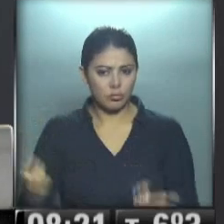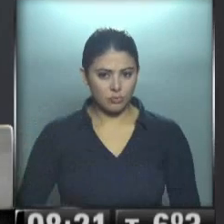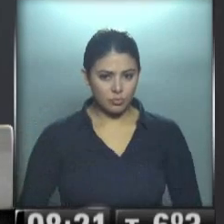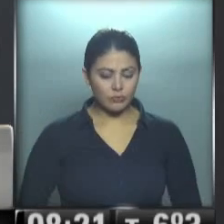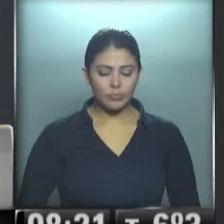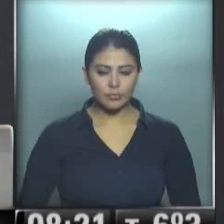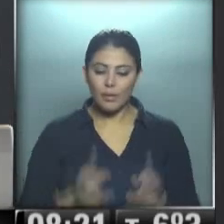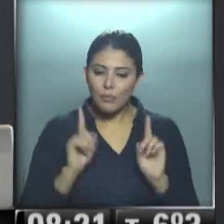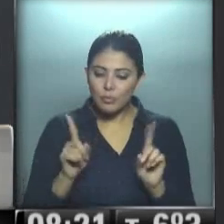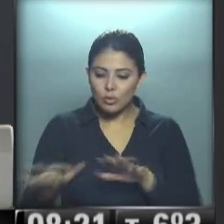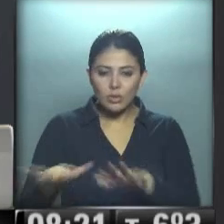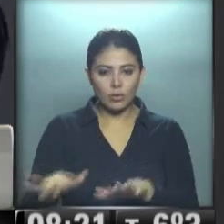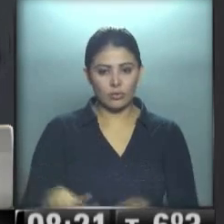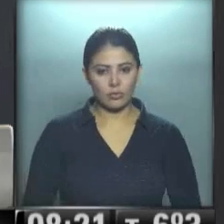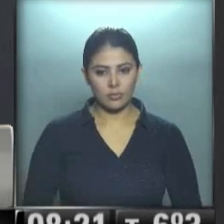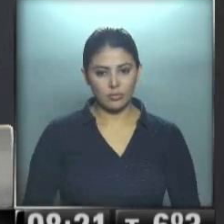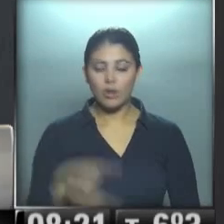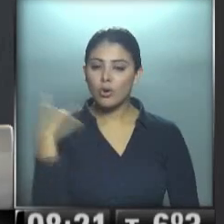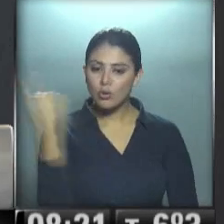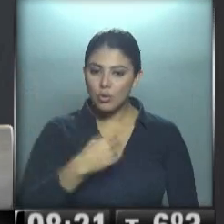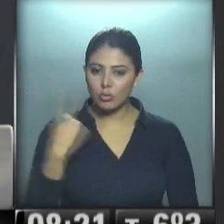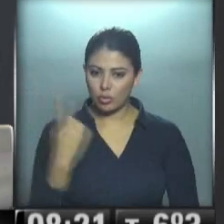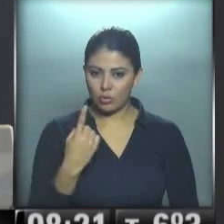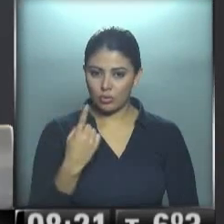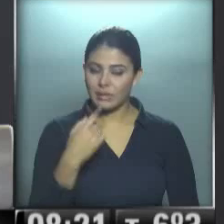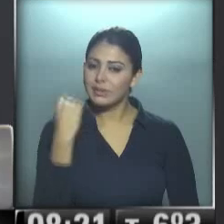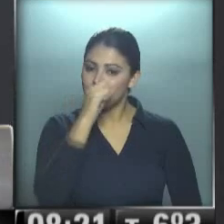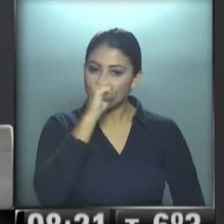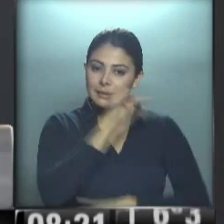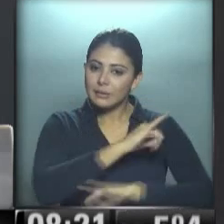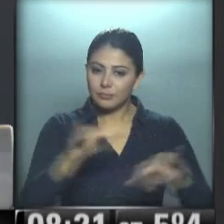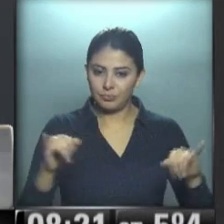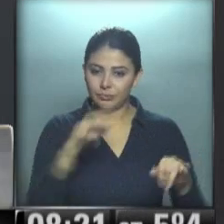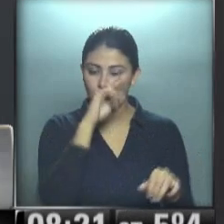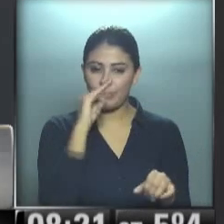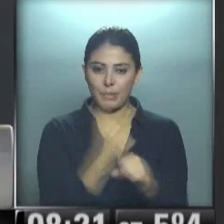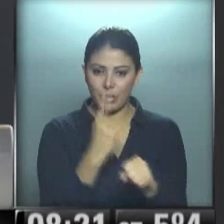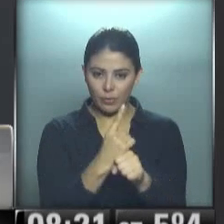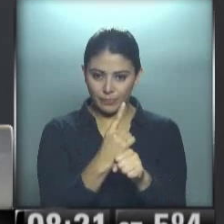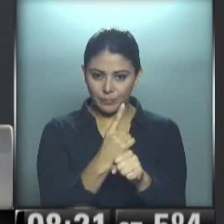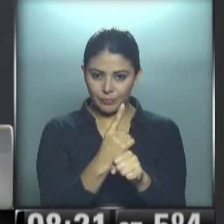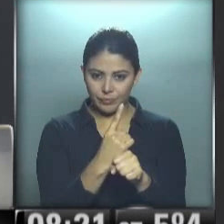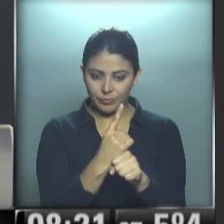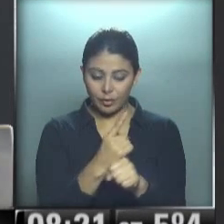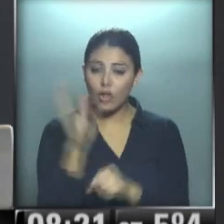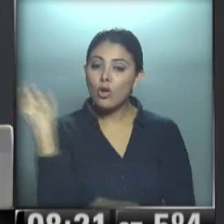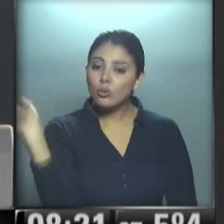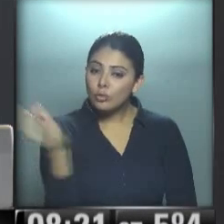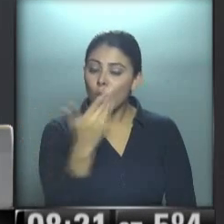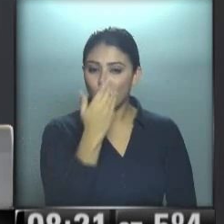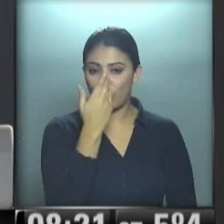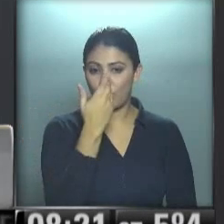en ese contexto lo que nosotros transmitimos es lo siguiente primero los recursos